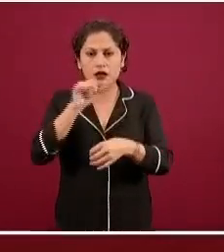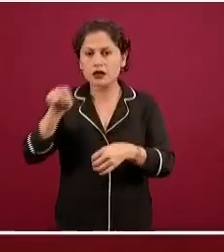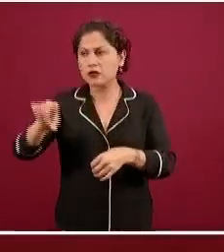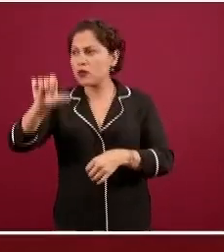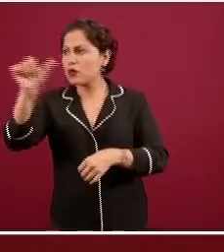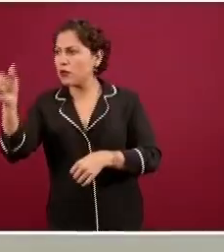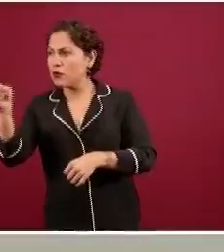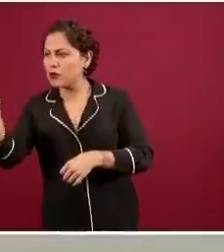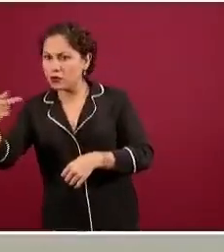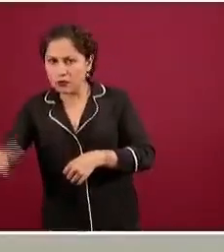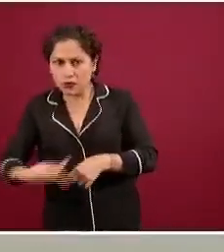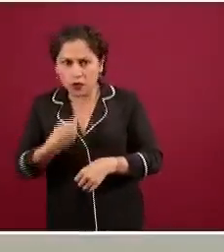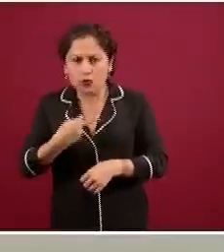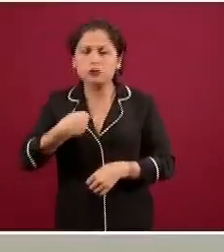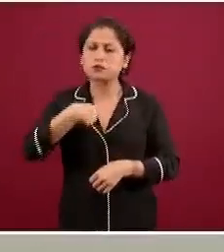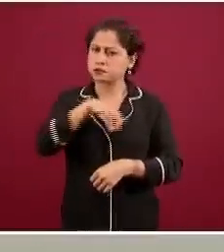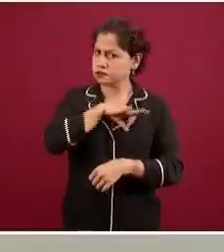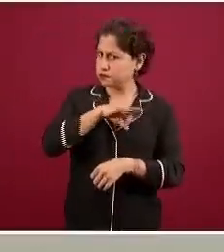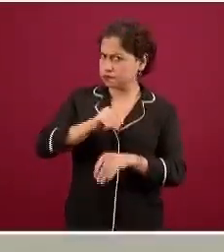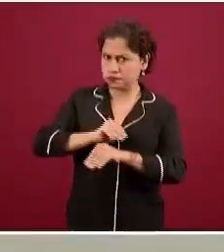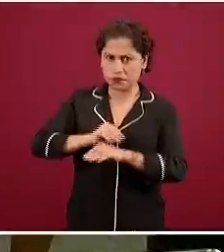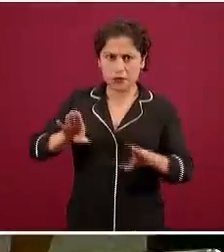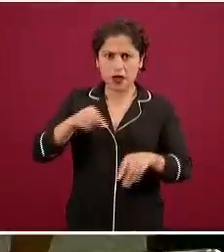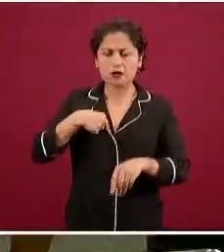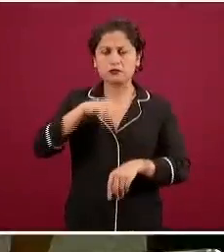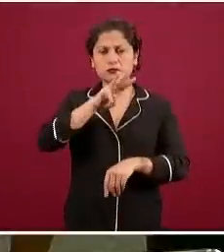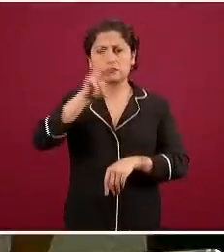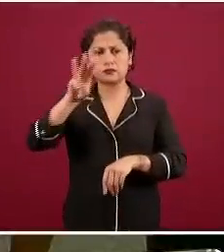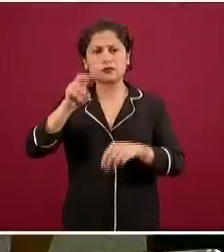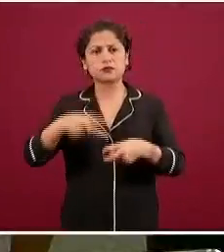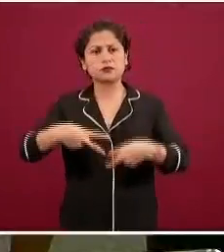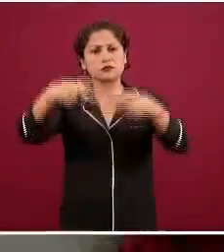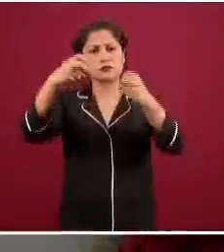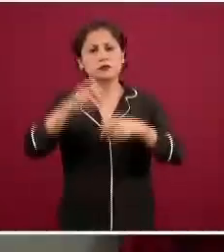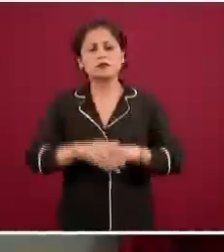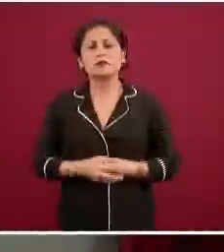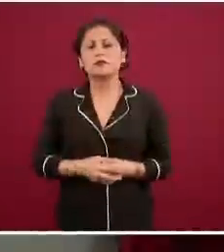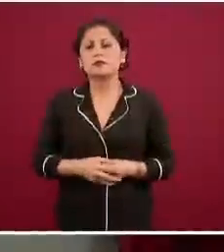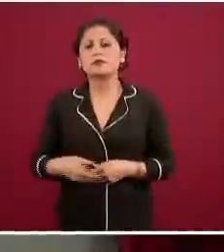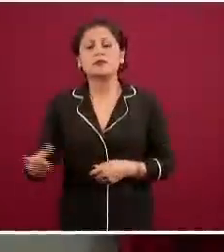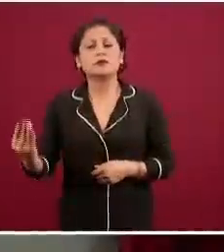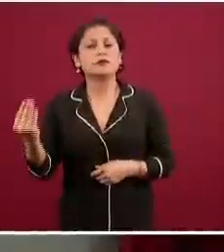página y también comentarlo aquí, todo lo que sea. La hora de cierre